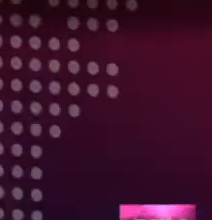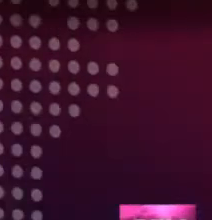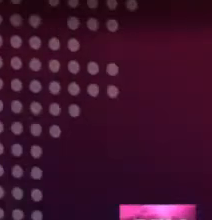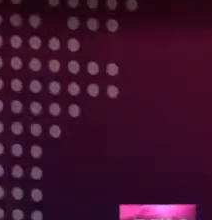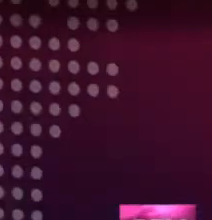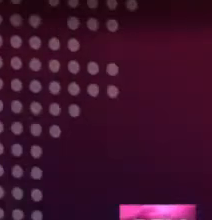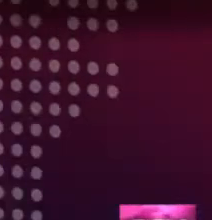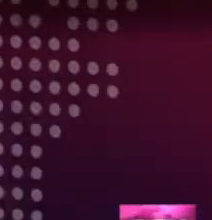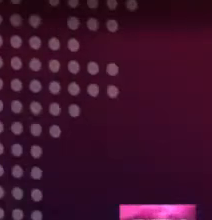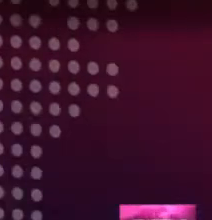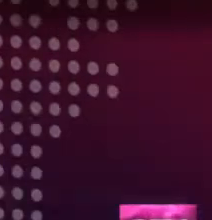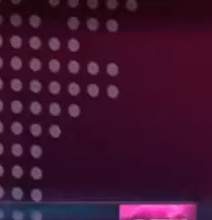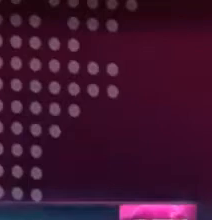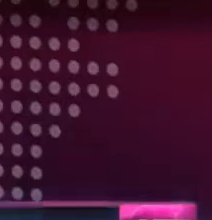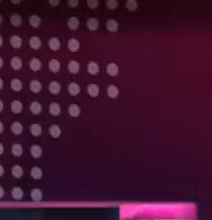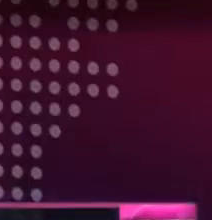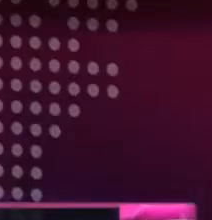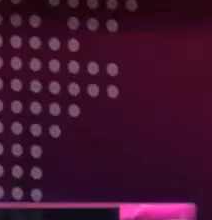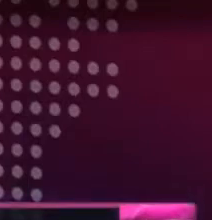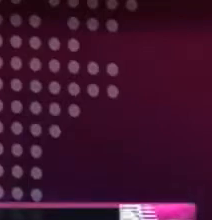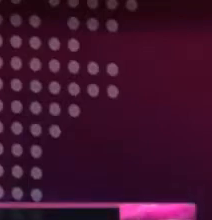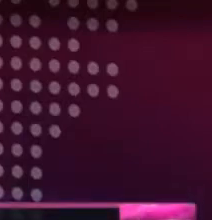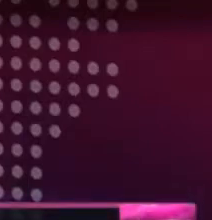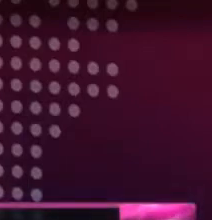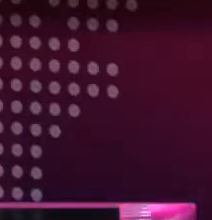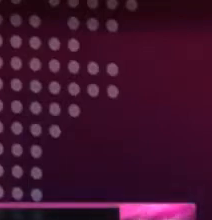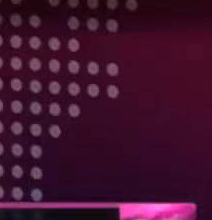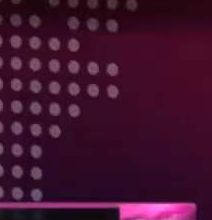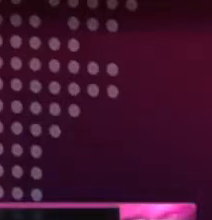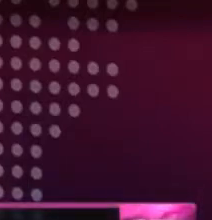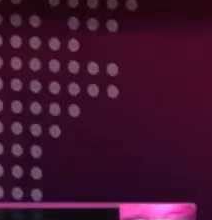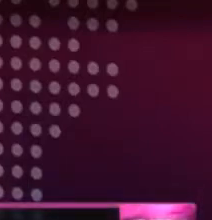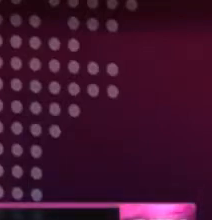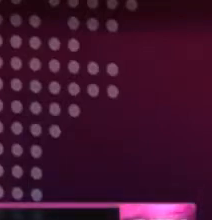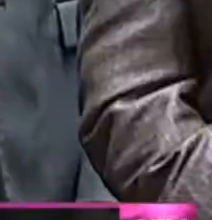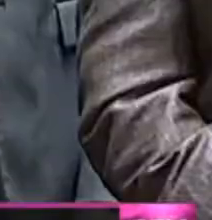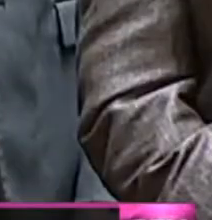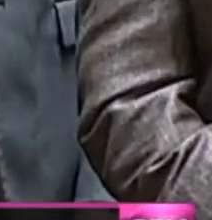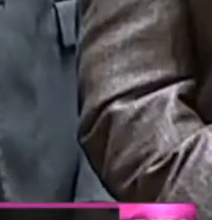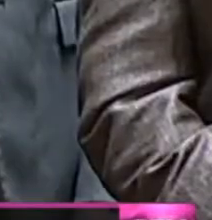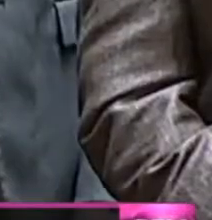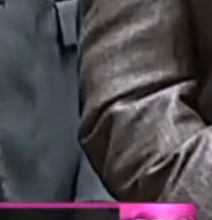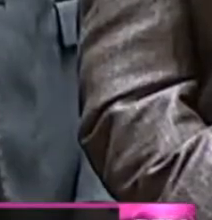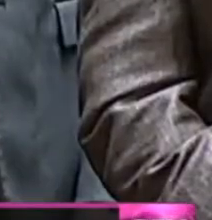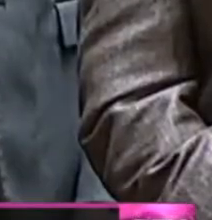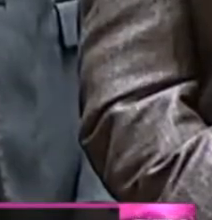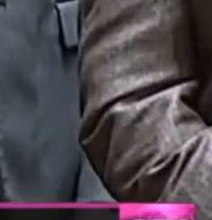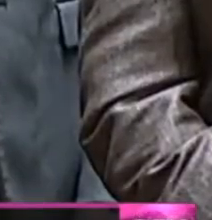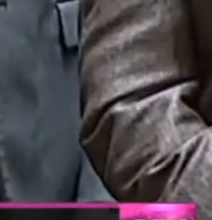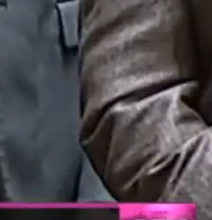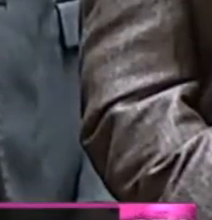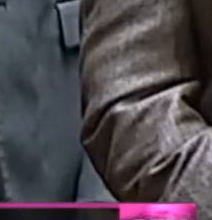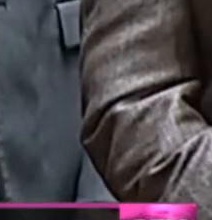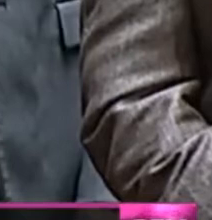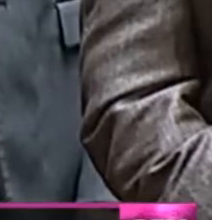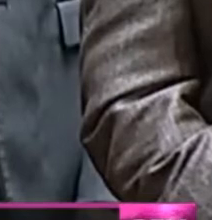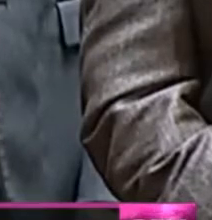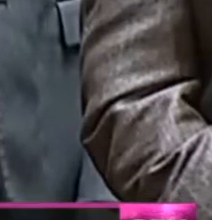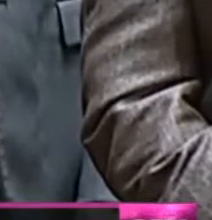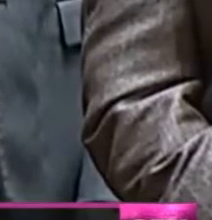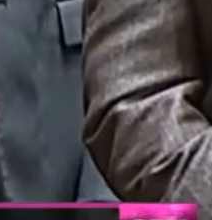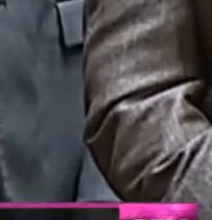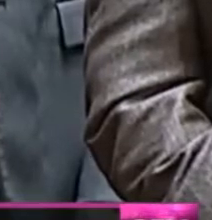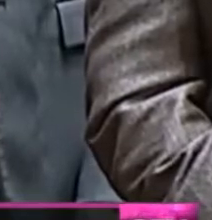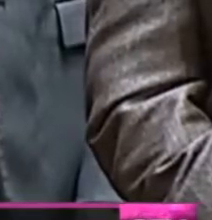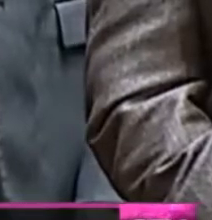Cuando pañan hay marusata, hidiripirisa y anine añez upanar una capuista, batactana, caucanteja, jupas canaista, araquiwa, puse amtanaqua,